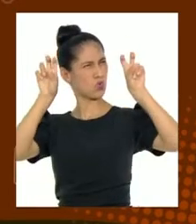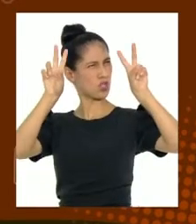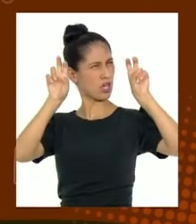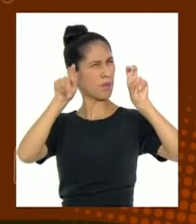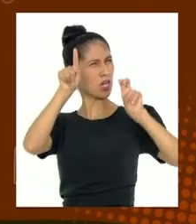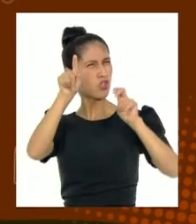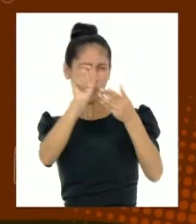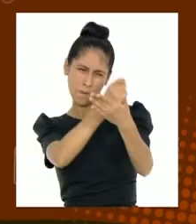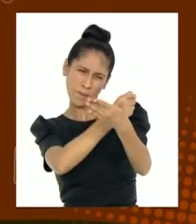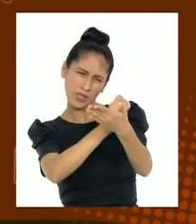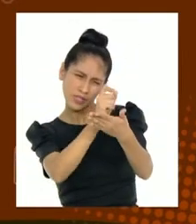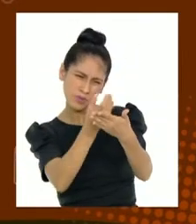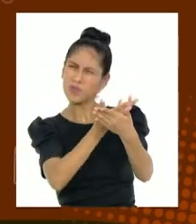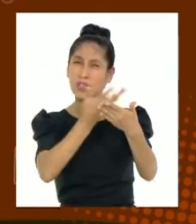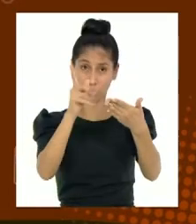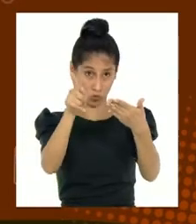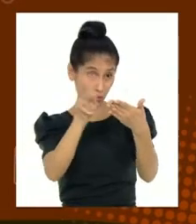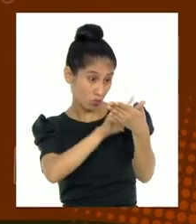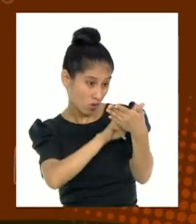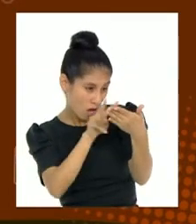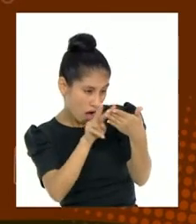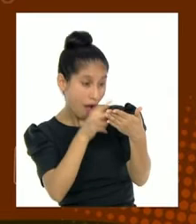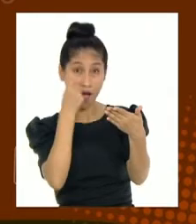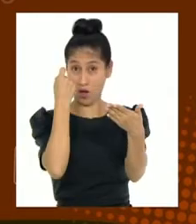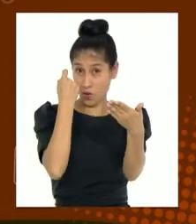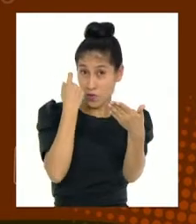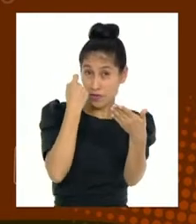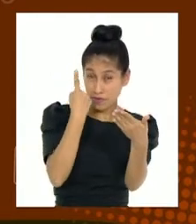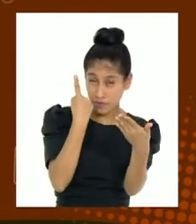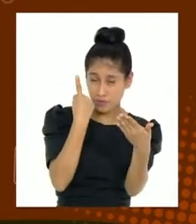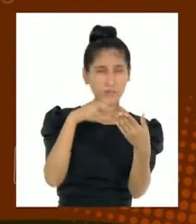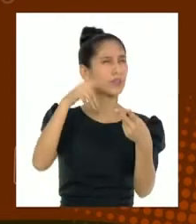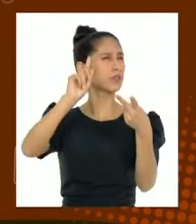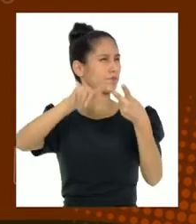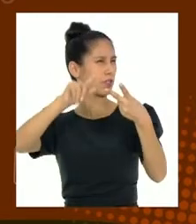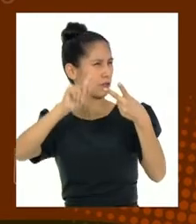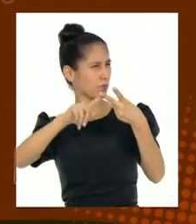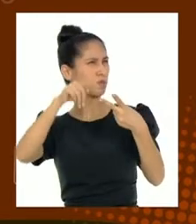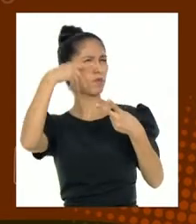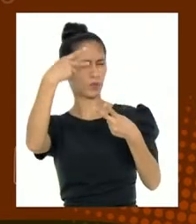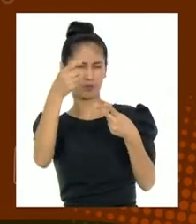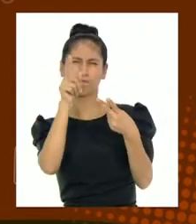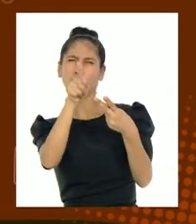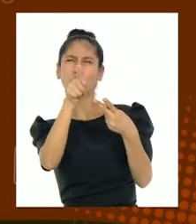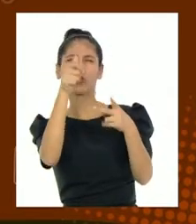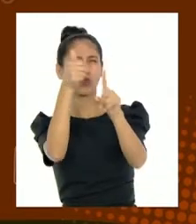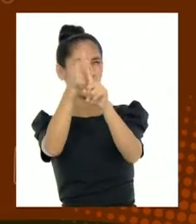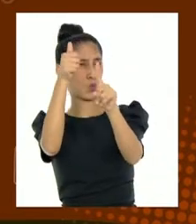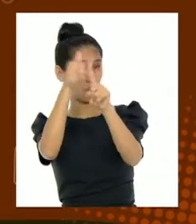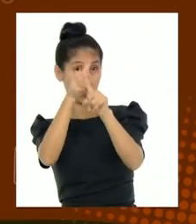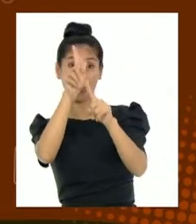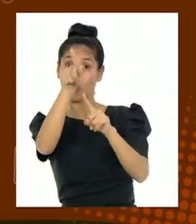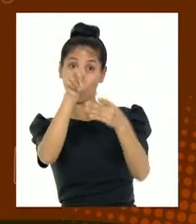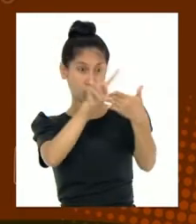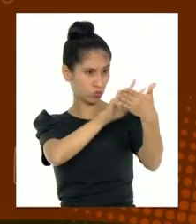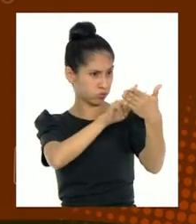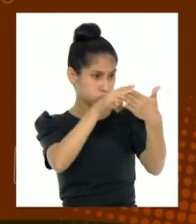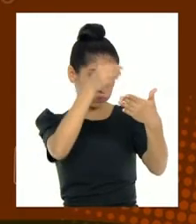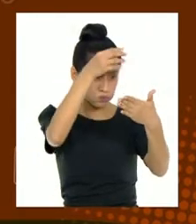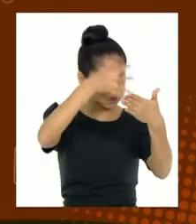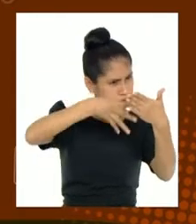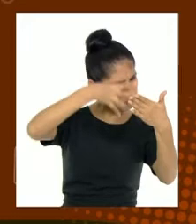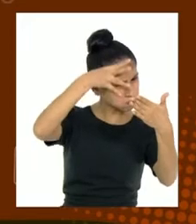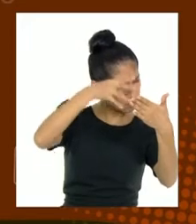vamos a escribir. Luego, debemos pensar en nuestros argumentos, es decir, identificar cuáles son